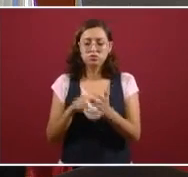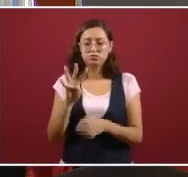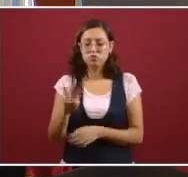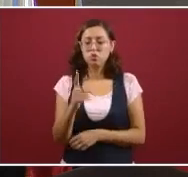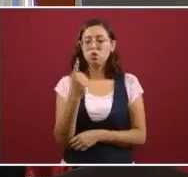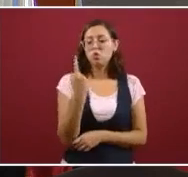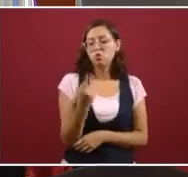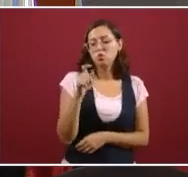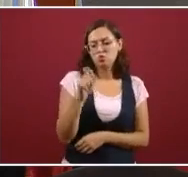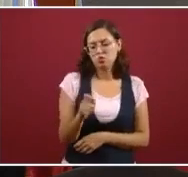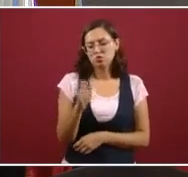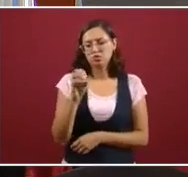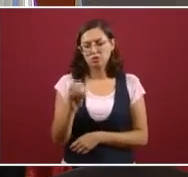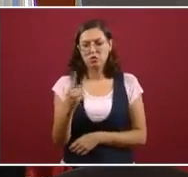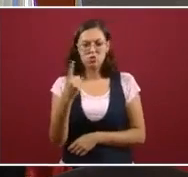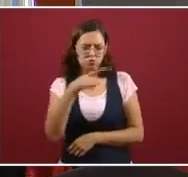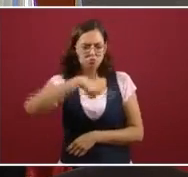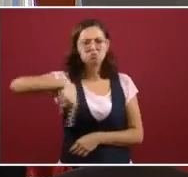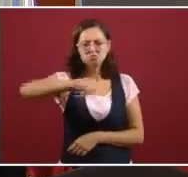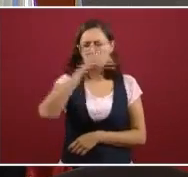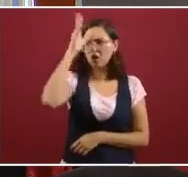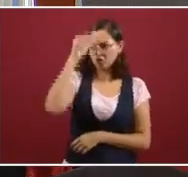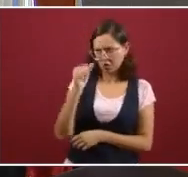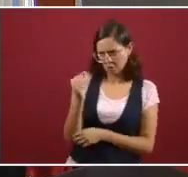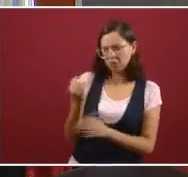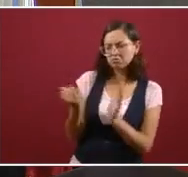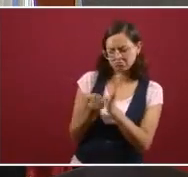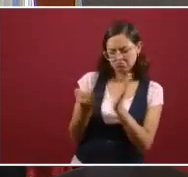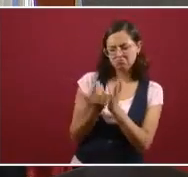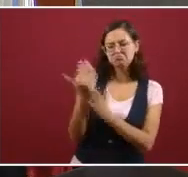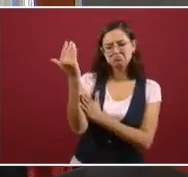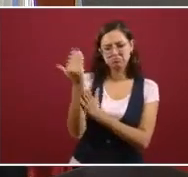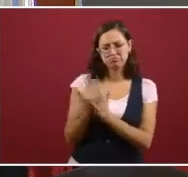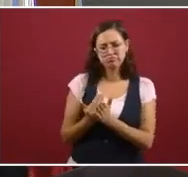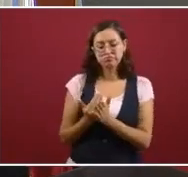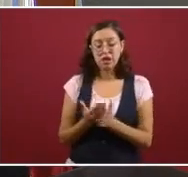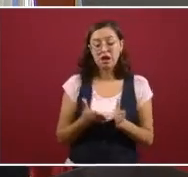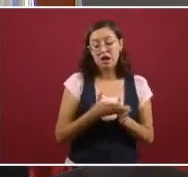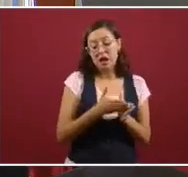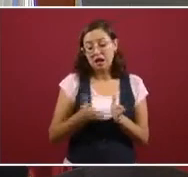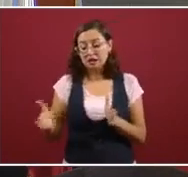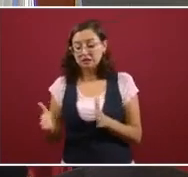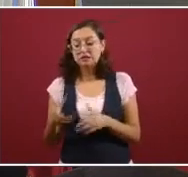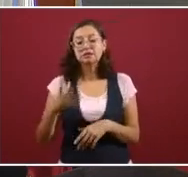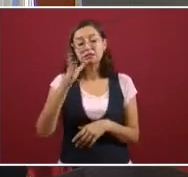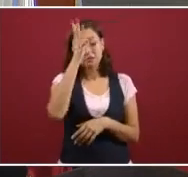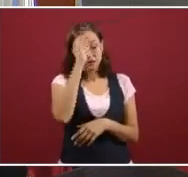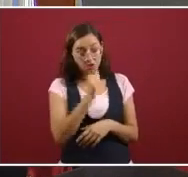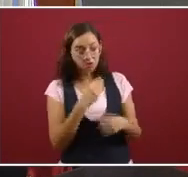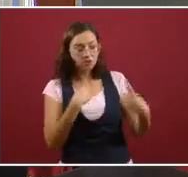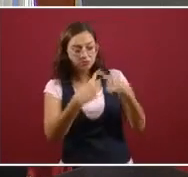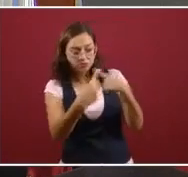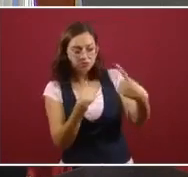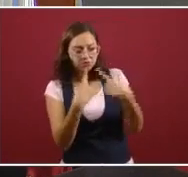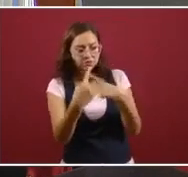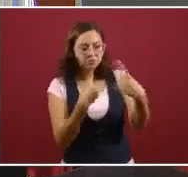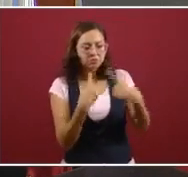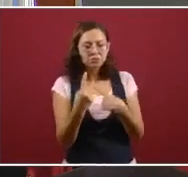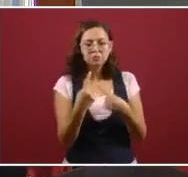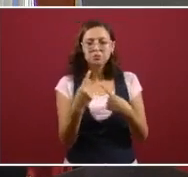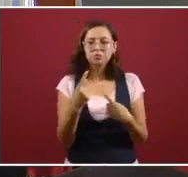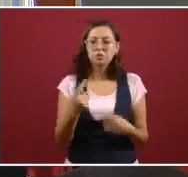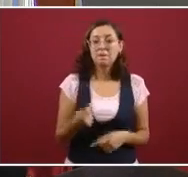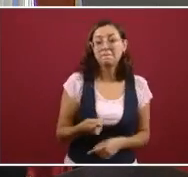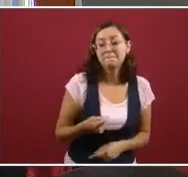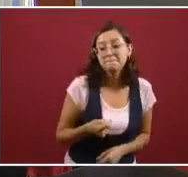de 1.01. En las primeras semanas de esta administración, logramos un acuerdo con las Afores, donde se rompió por